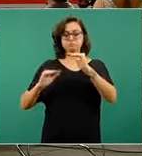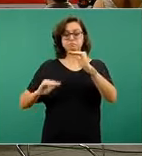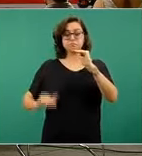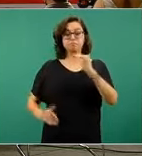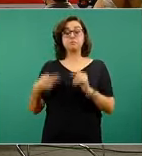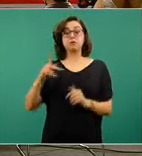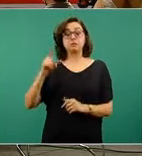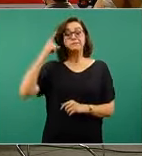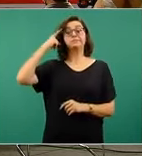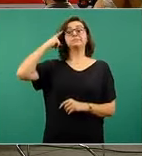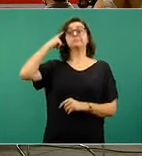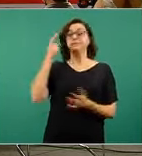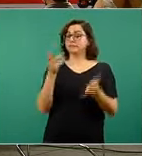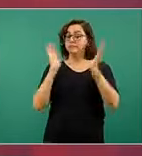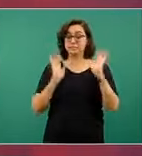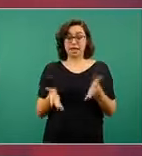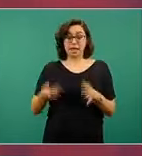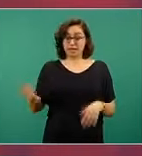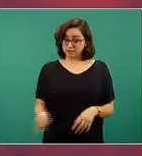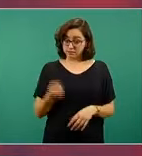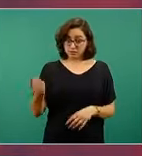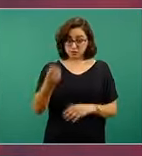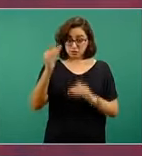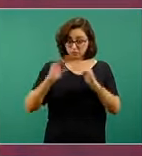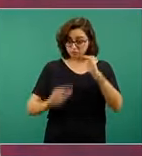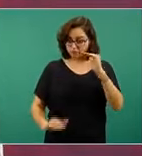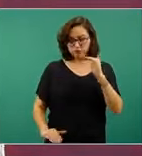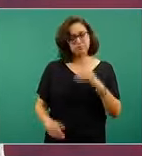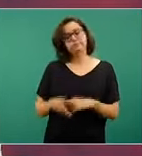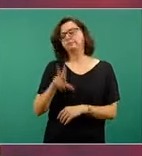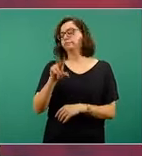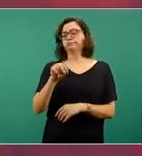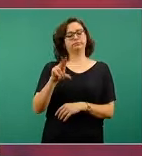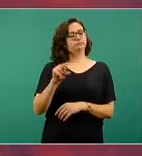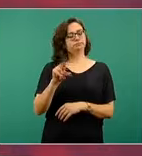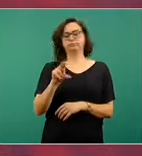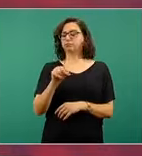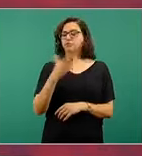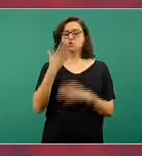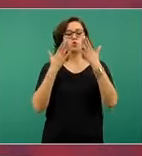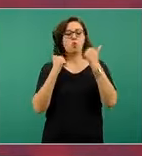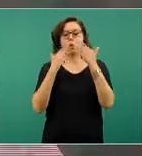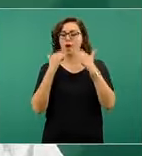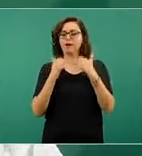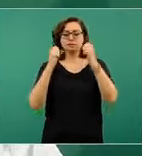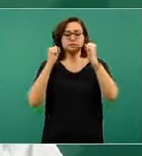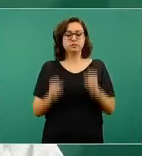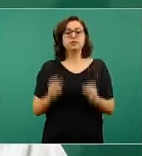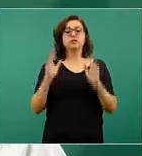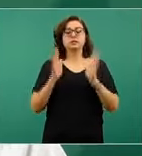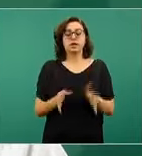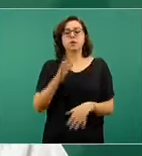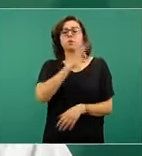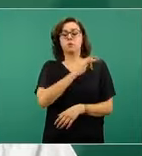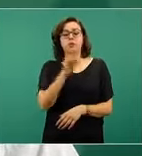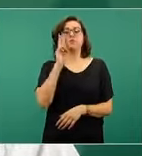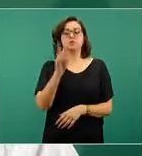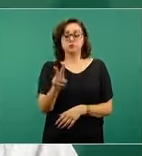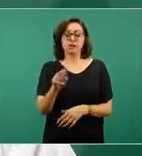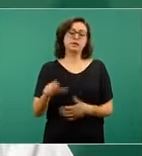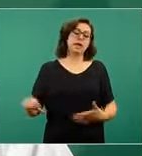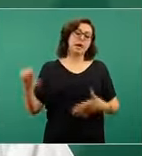de que nada garantiza que permanezca así. Lo vemos ya en varias naciones, tanto de América del Sur como de Europa en este momento, y